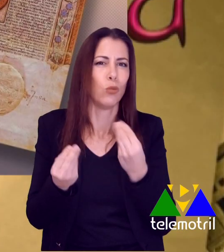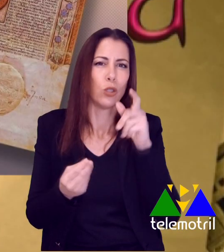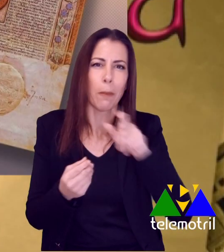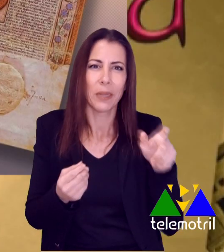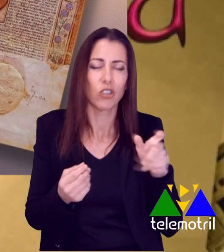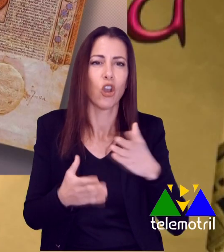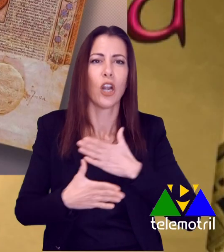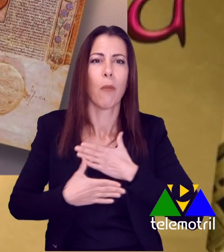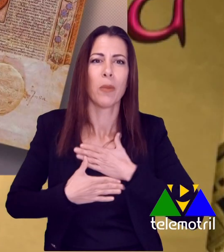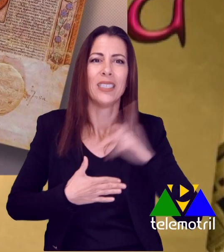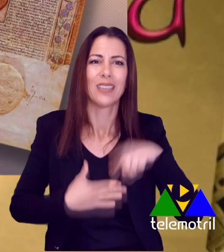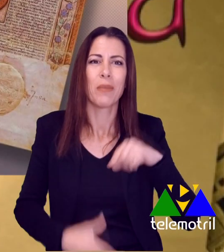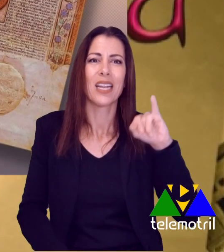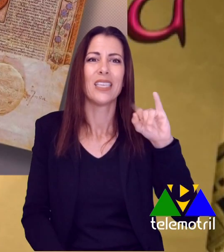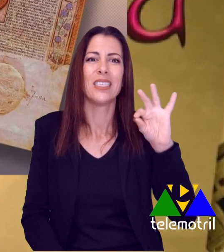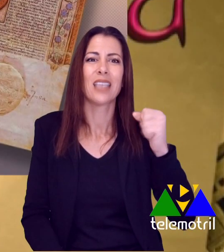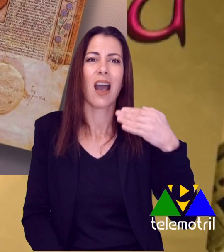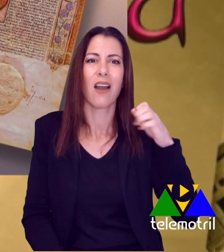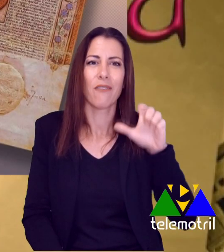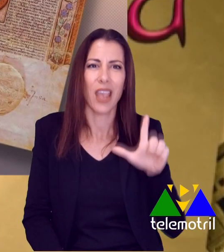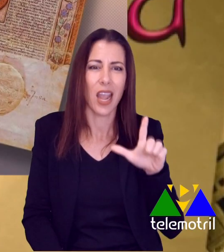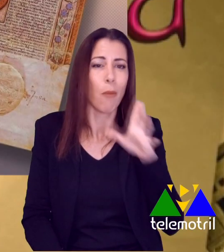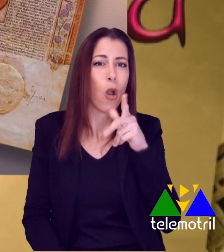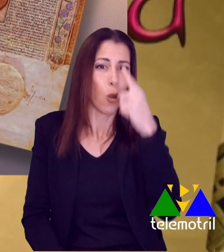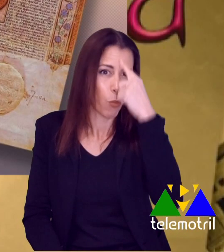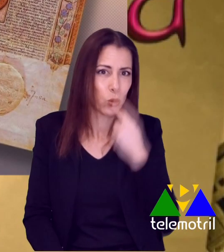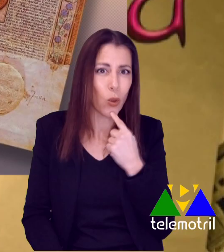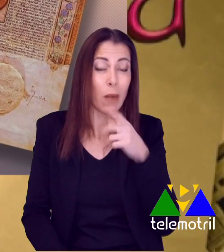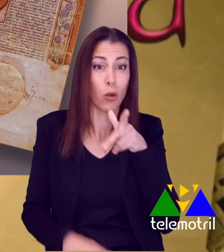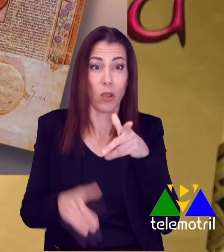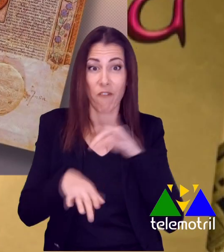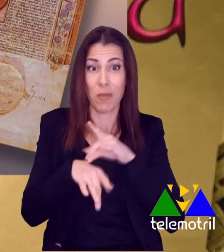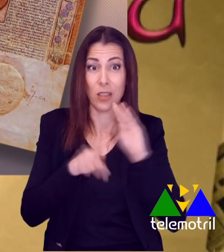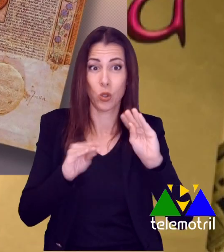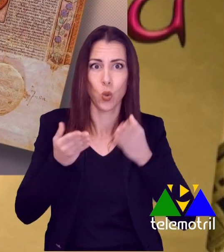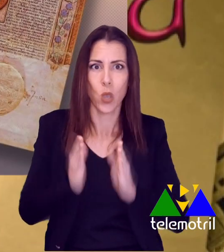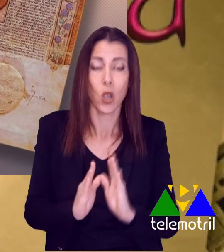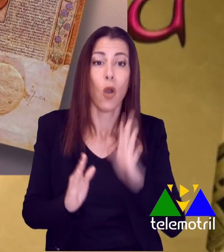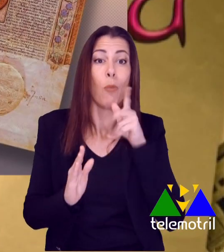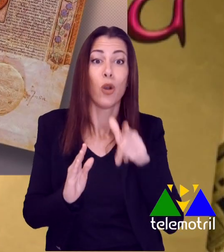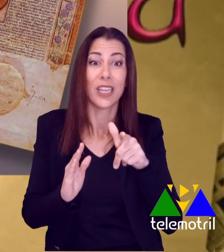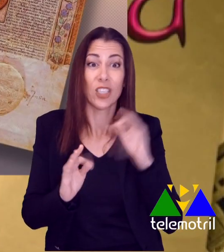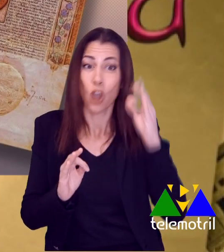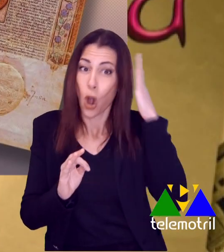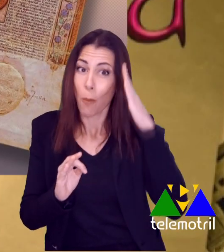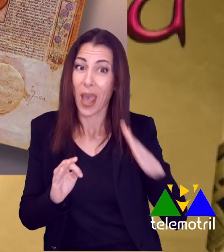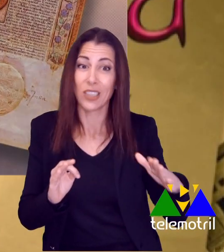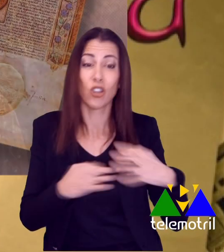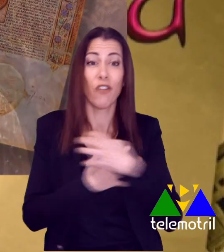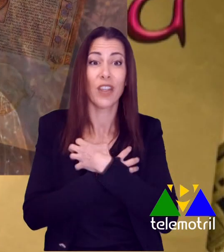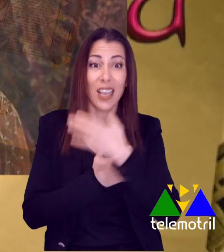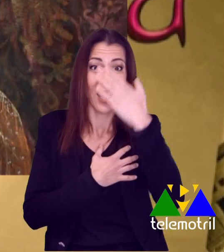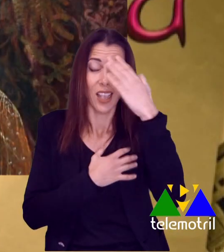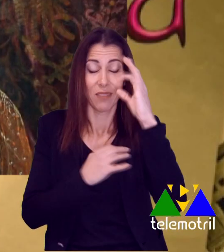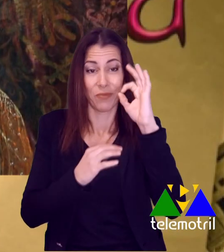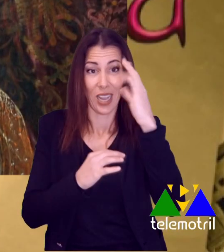gente. La propia Isabel de Portugal se encomienda a la Virgen de la Cabeza por la enfermedad de su hijo, por eso uno de los mantos que tiene la Virgen de la Cabeza de la reina